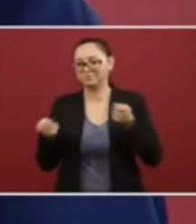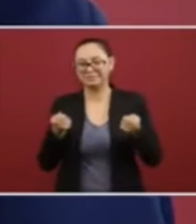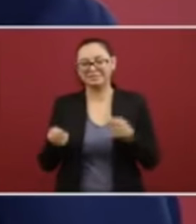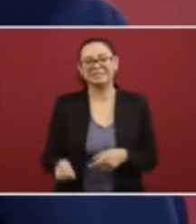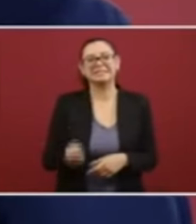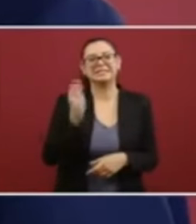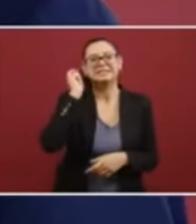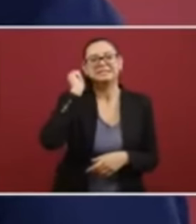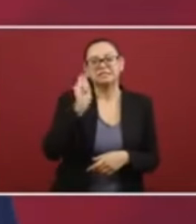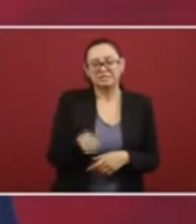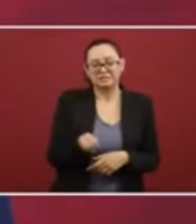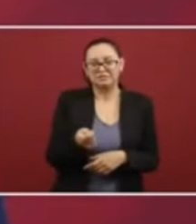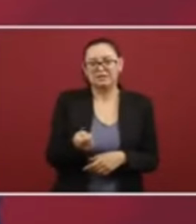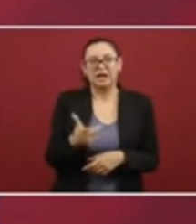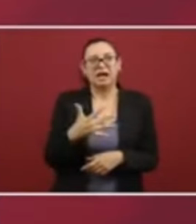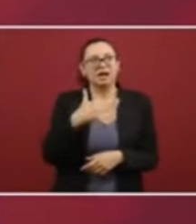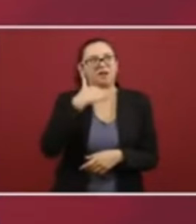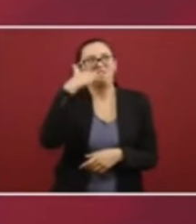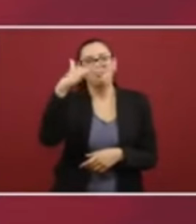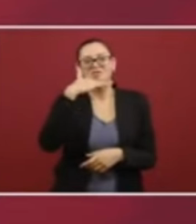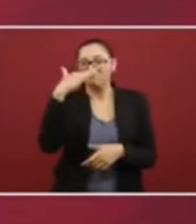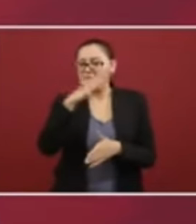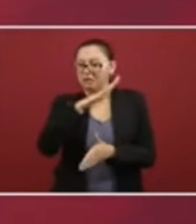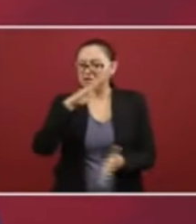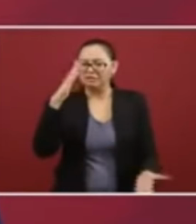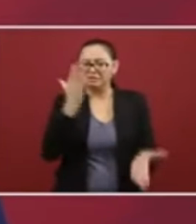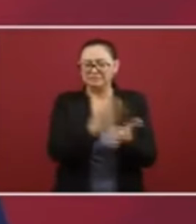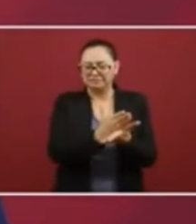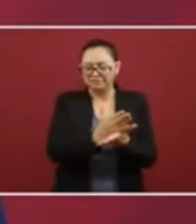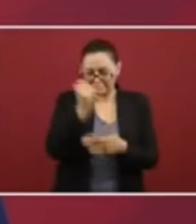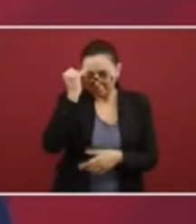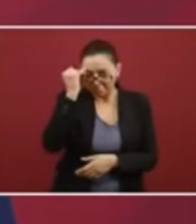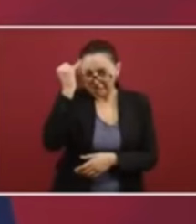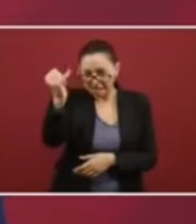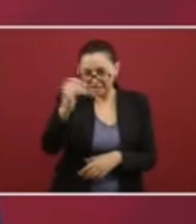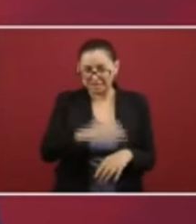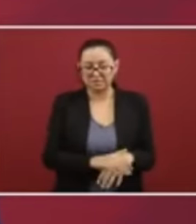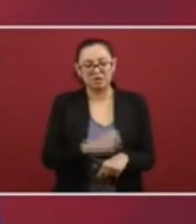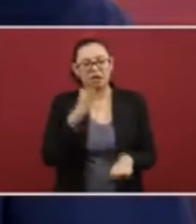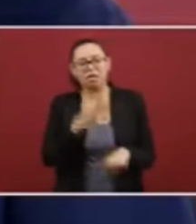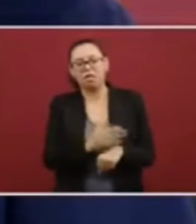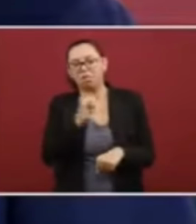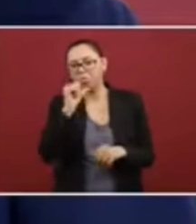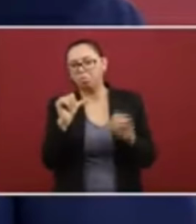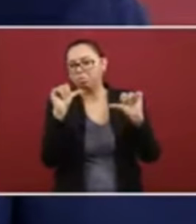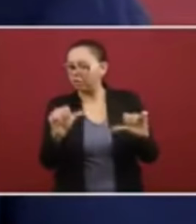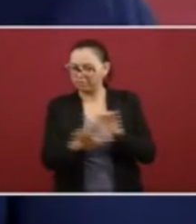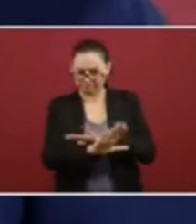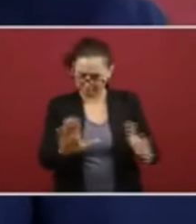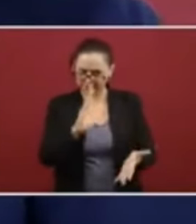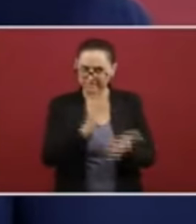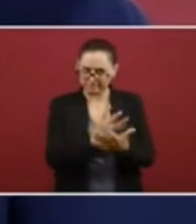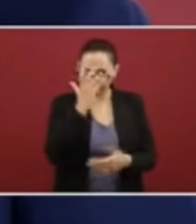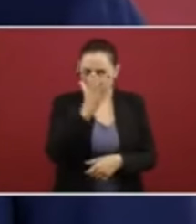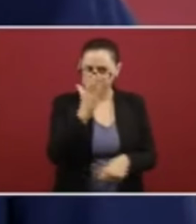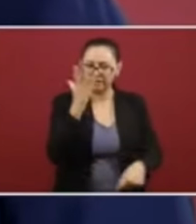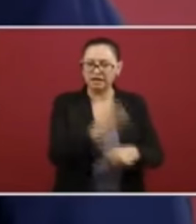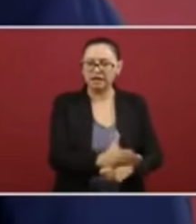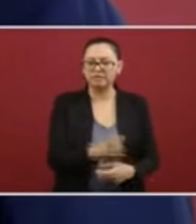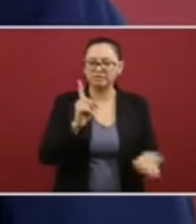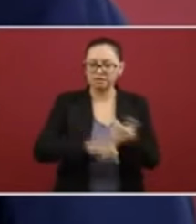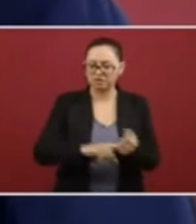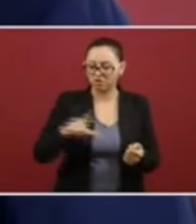decir se acaba la corrupción, se acaba la impunidad, se acaban los lujos en el